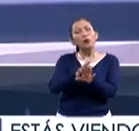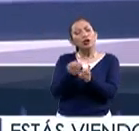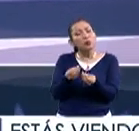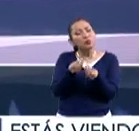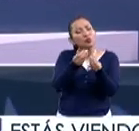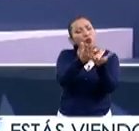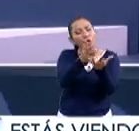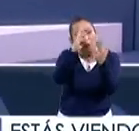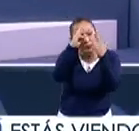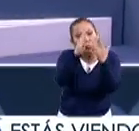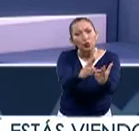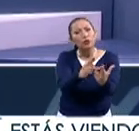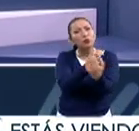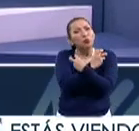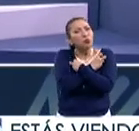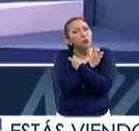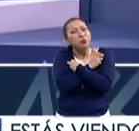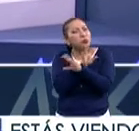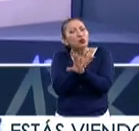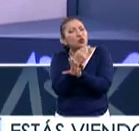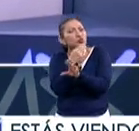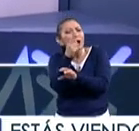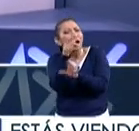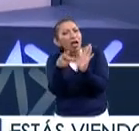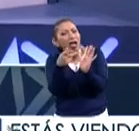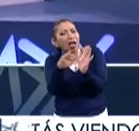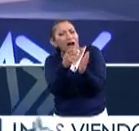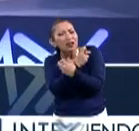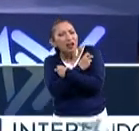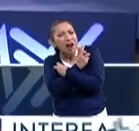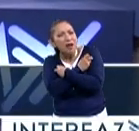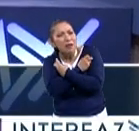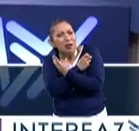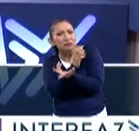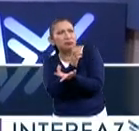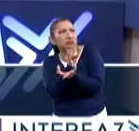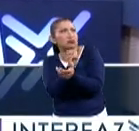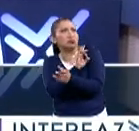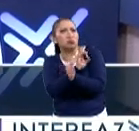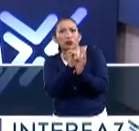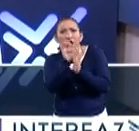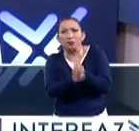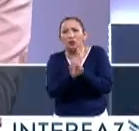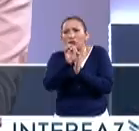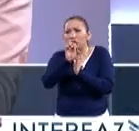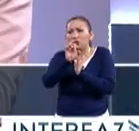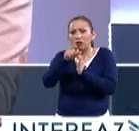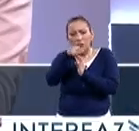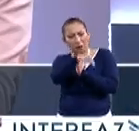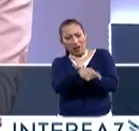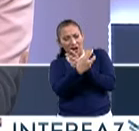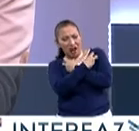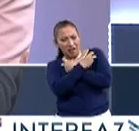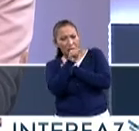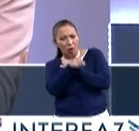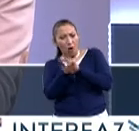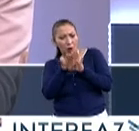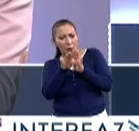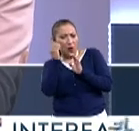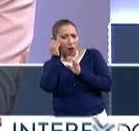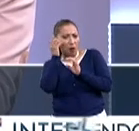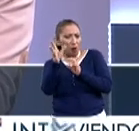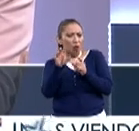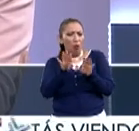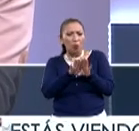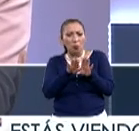ofrenda tanto a la calavera? ¿Por qué se utiliza tanto la calavera cuando podría ser una referencia, pues más bien de